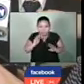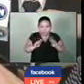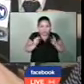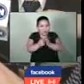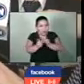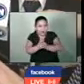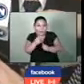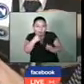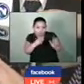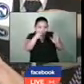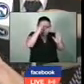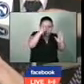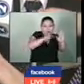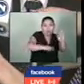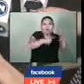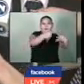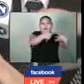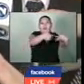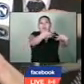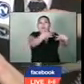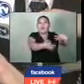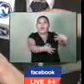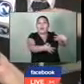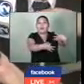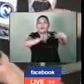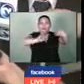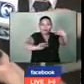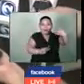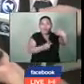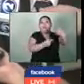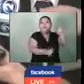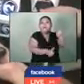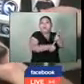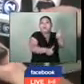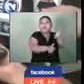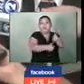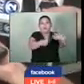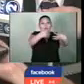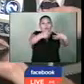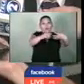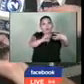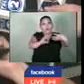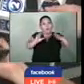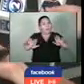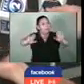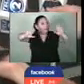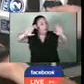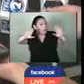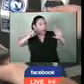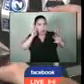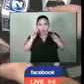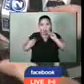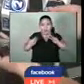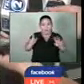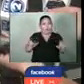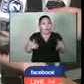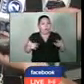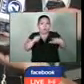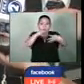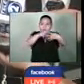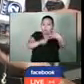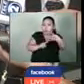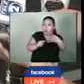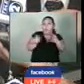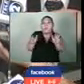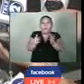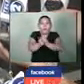resuelva la ley, que en este caso la ley es la ley secundaria, es el Código Penal, y ahí verá si son las 4 causales,